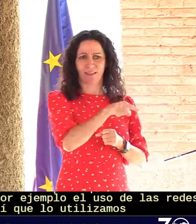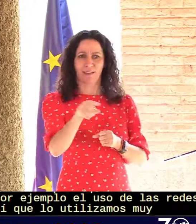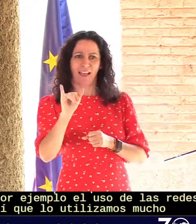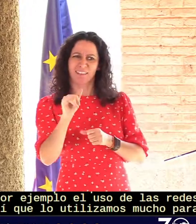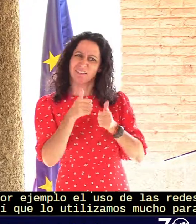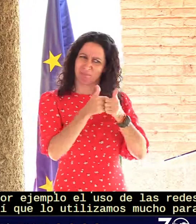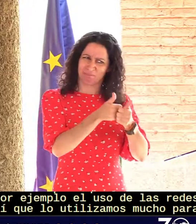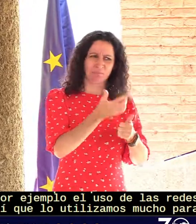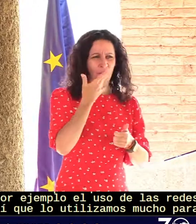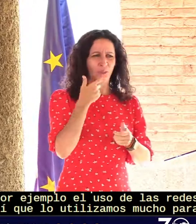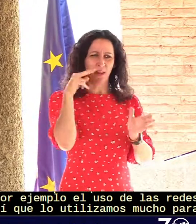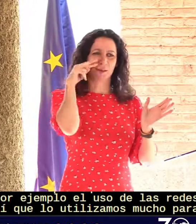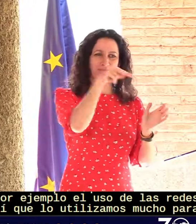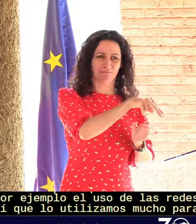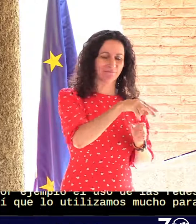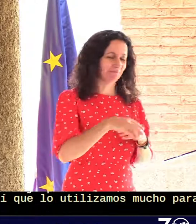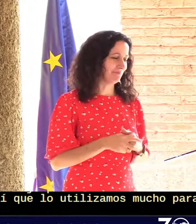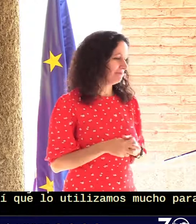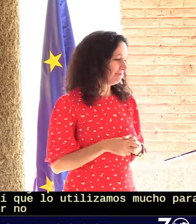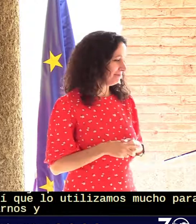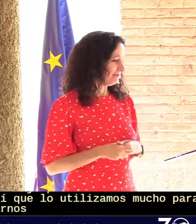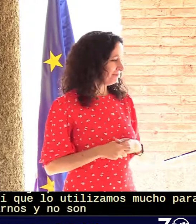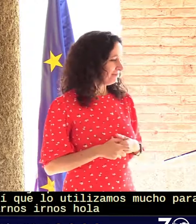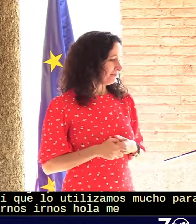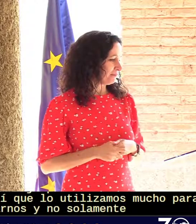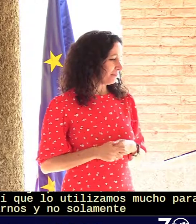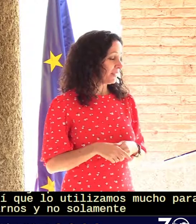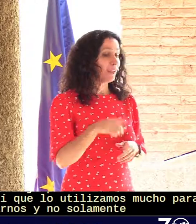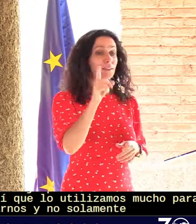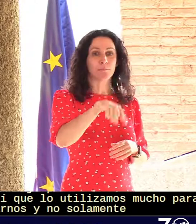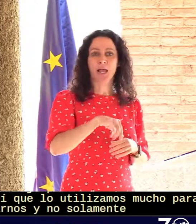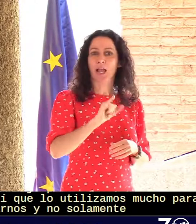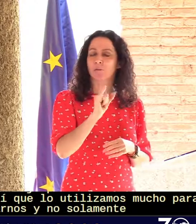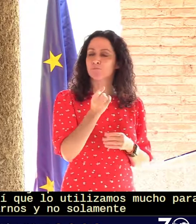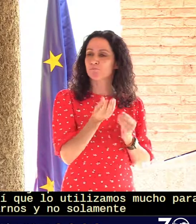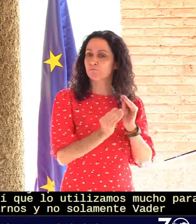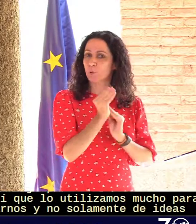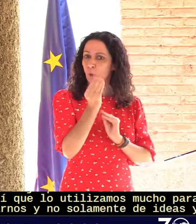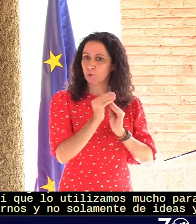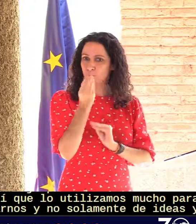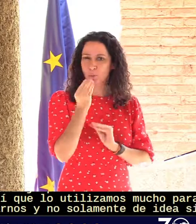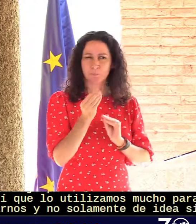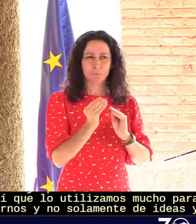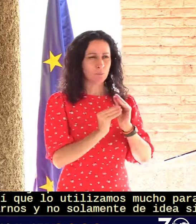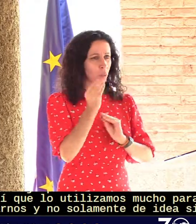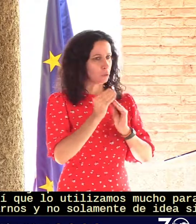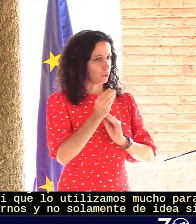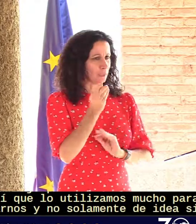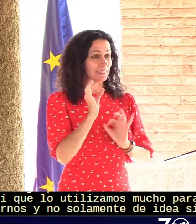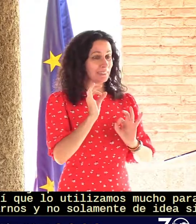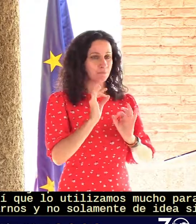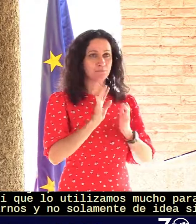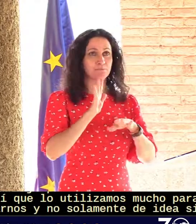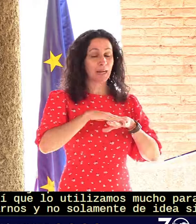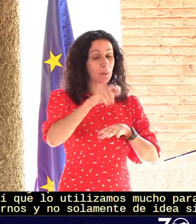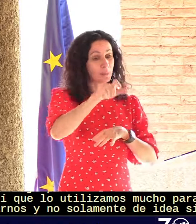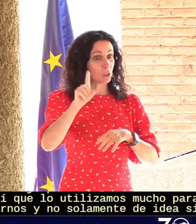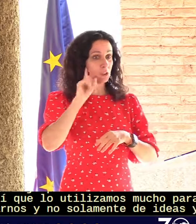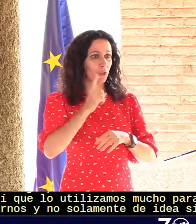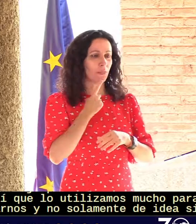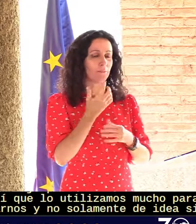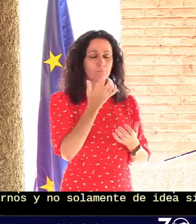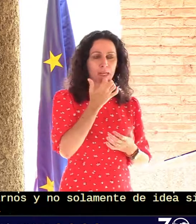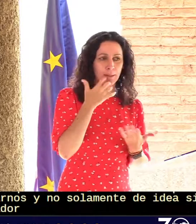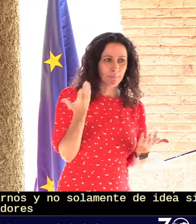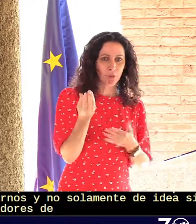mucho para la forma es una forma de expresarnos no solamente eh de ideas sino de arte y y y nosotros